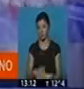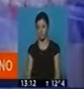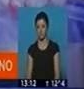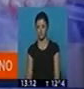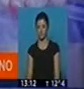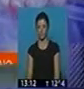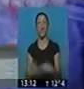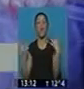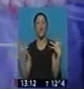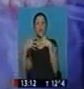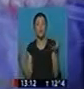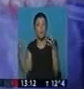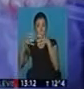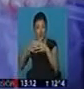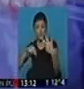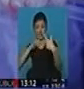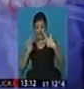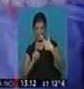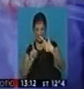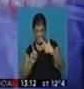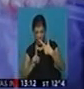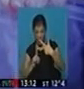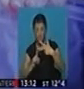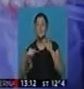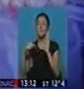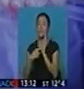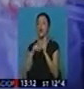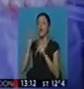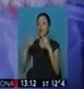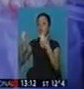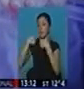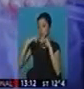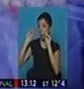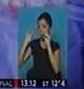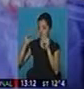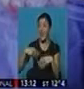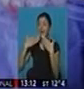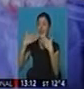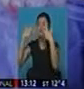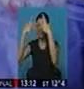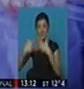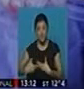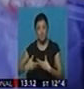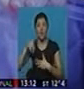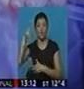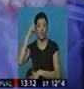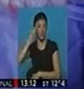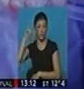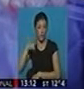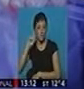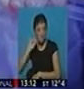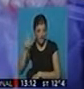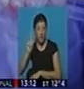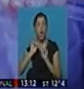Unidos Podemos quedó tercero, pero a pesar de haber perdido sufragios, gracias al sistema electoral español, quedó con la misma